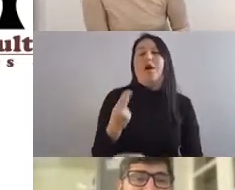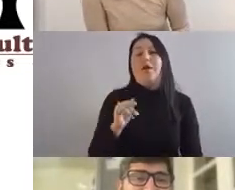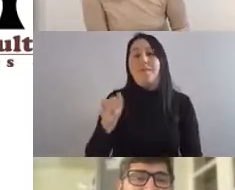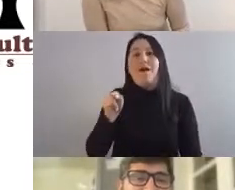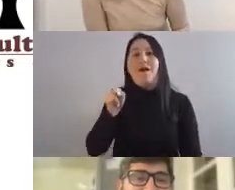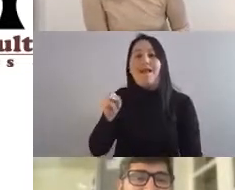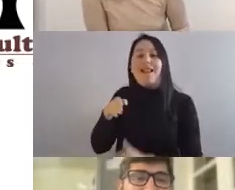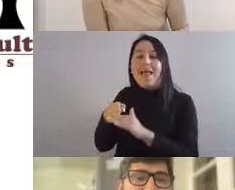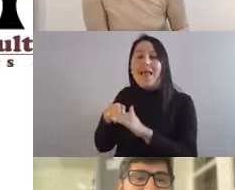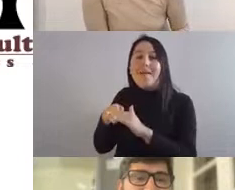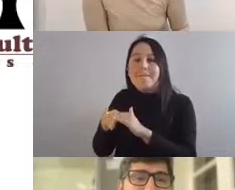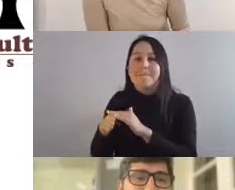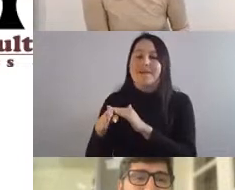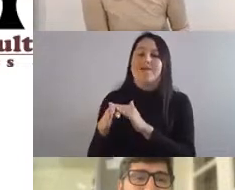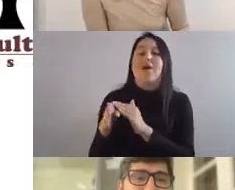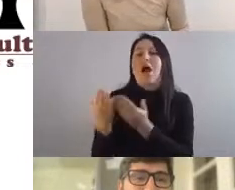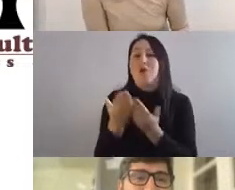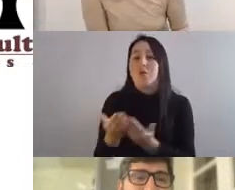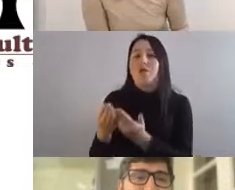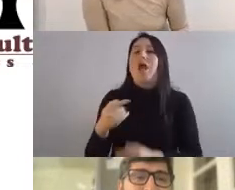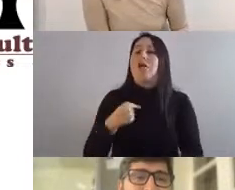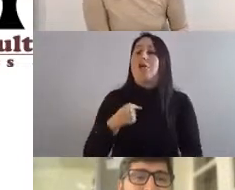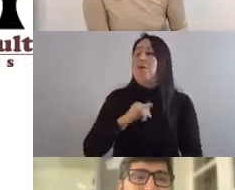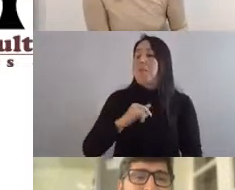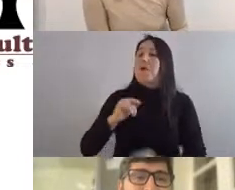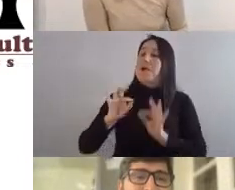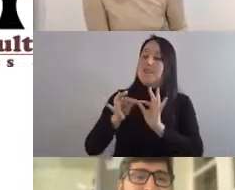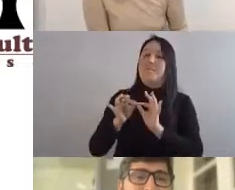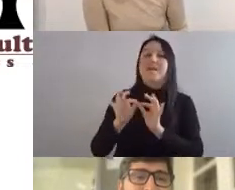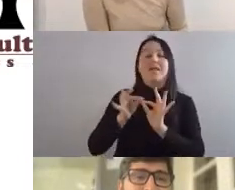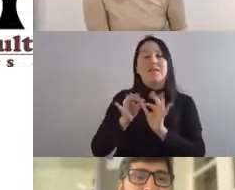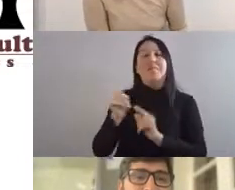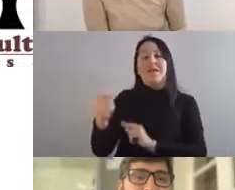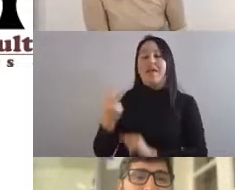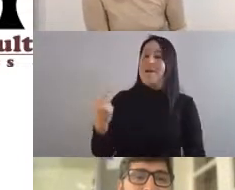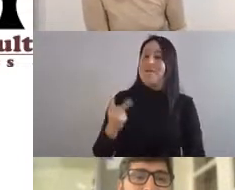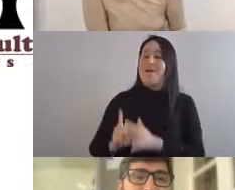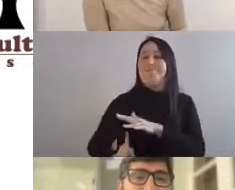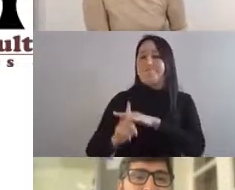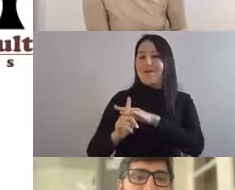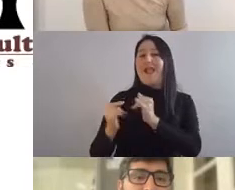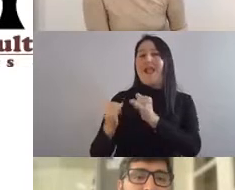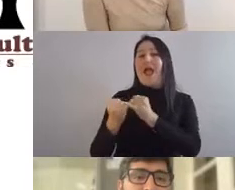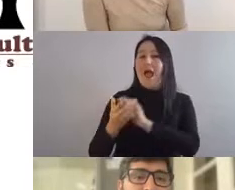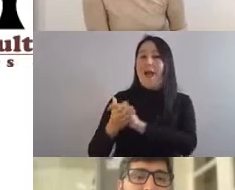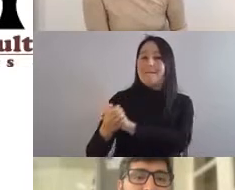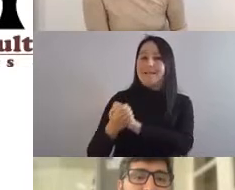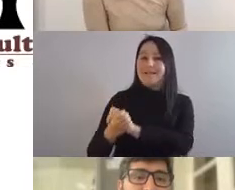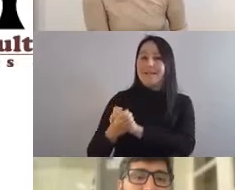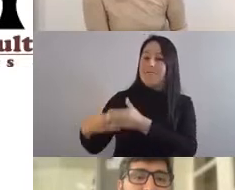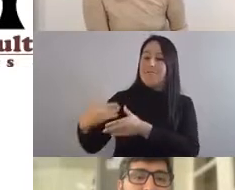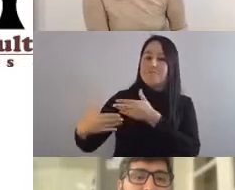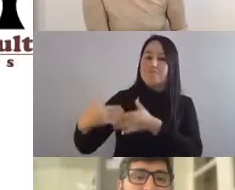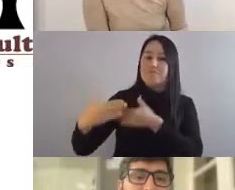después pasé a ser su intérprete, y bueno, ya además tenía una amistad cosechada y siempre con el